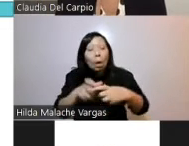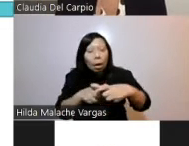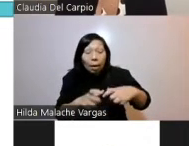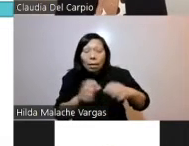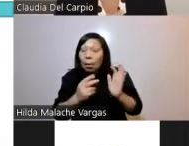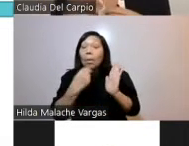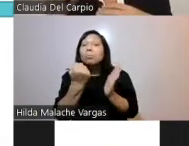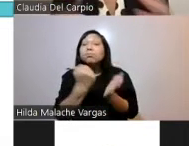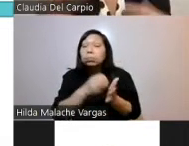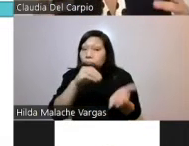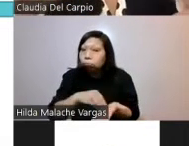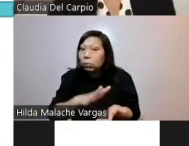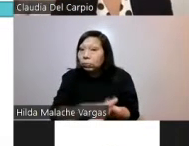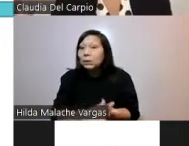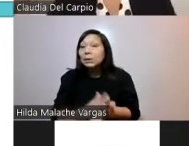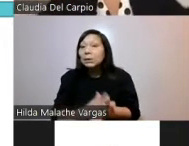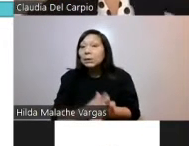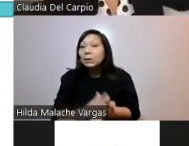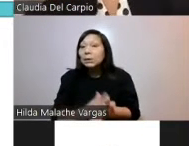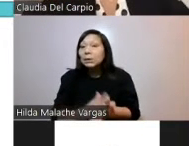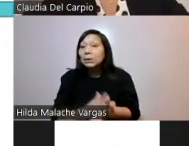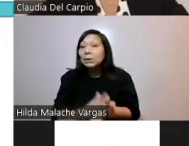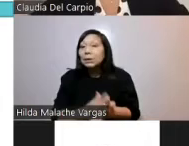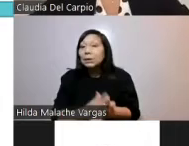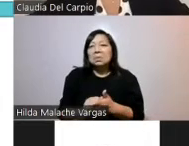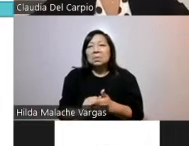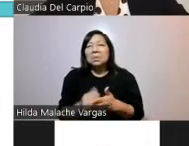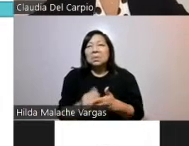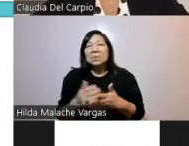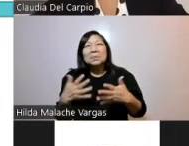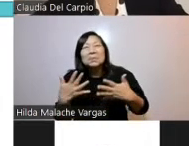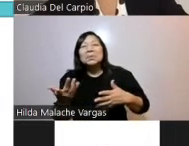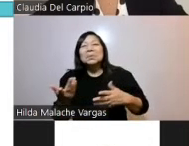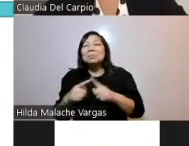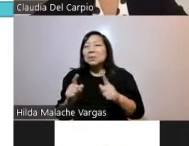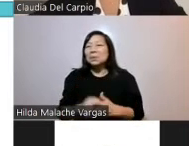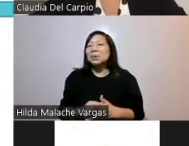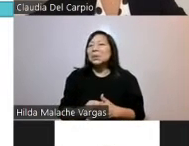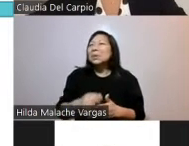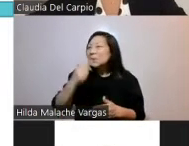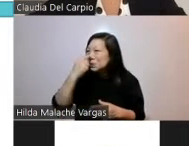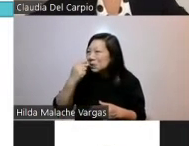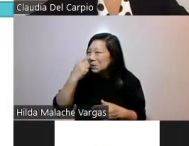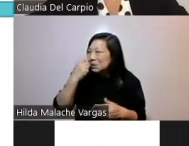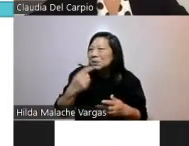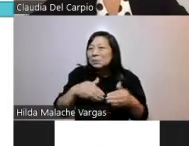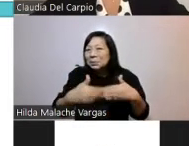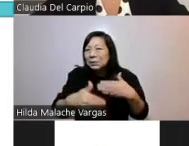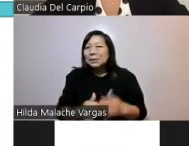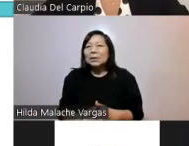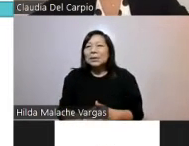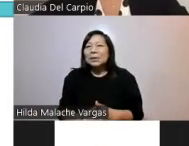día, un adicional, como les digo, si es que sudaron, tuvieron relaciones, están con la regla o tratamientos vaginales,